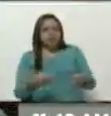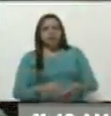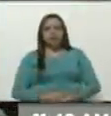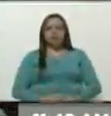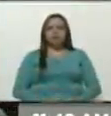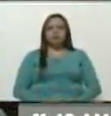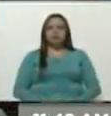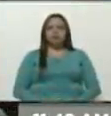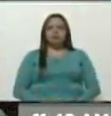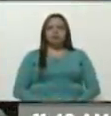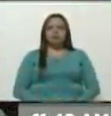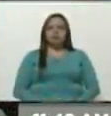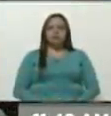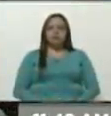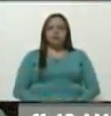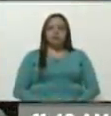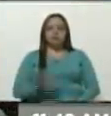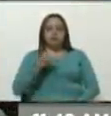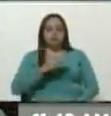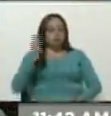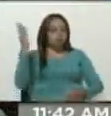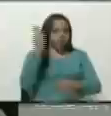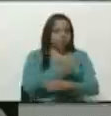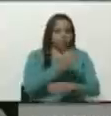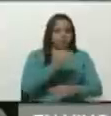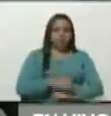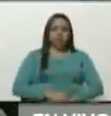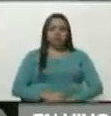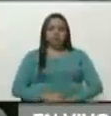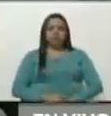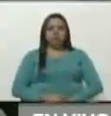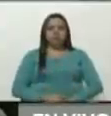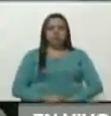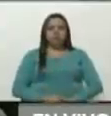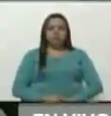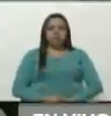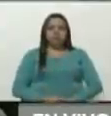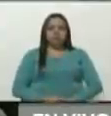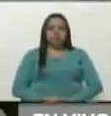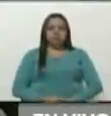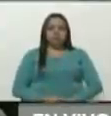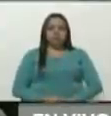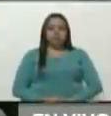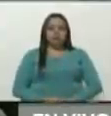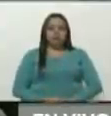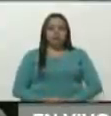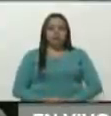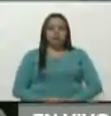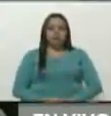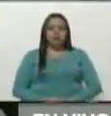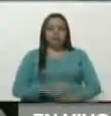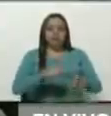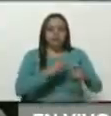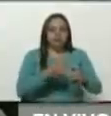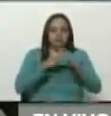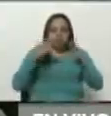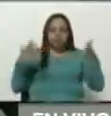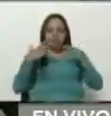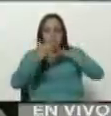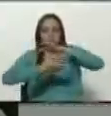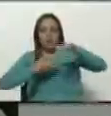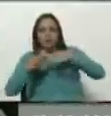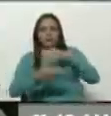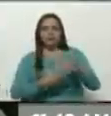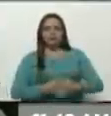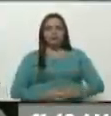que se sancionen las infracciones, etcétera. Entonces, ese es el gran problema. Fíjense